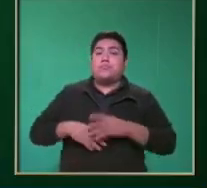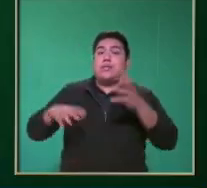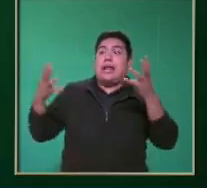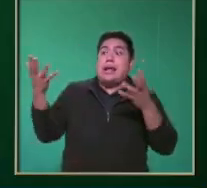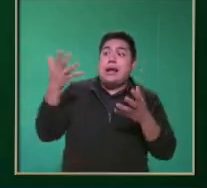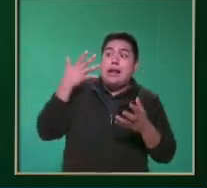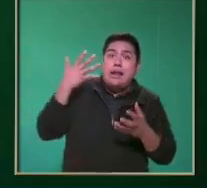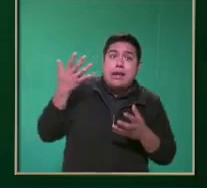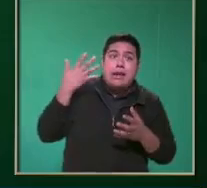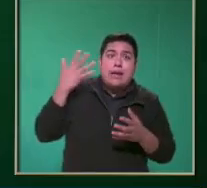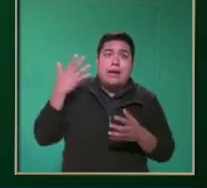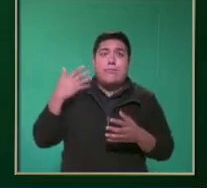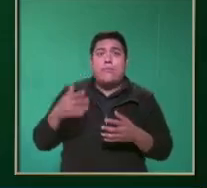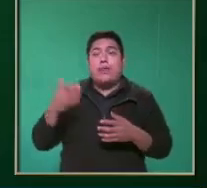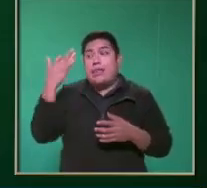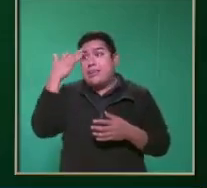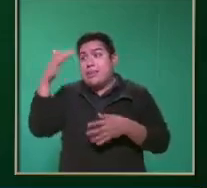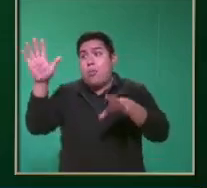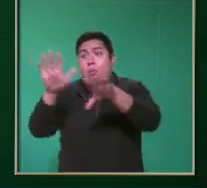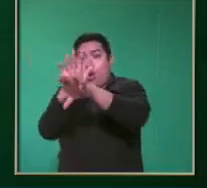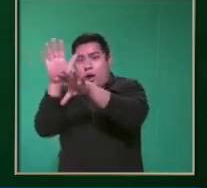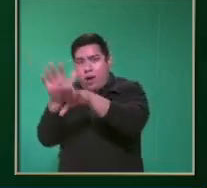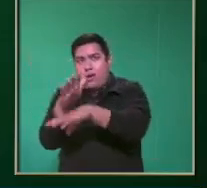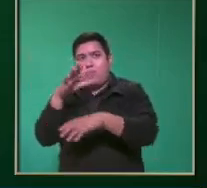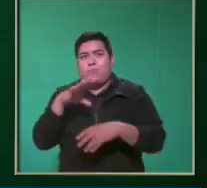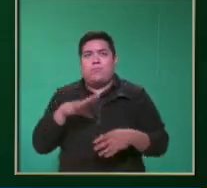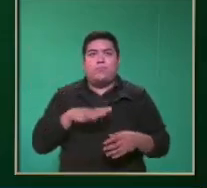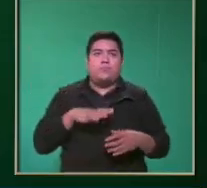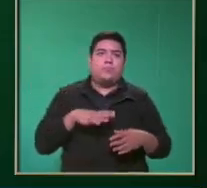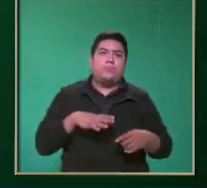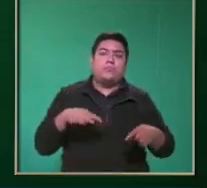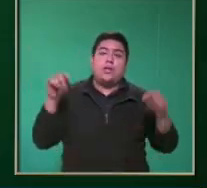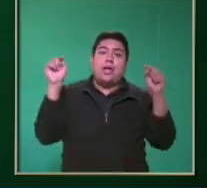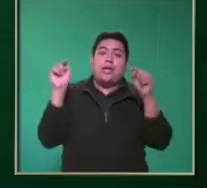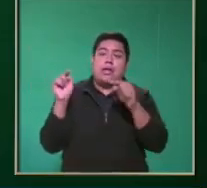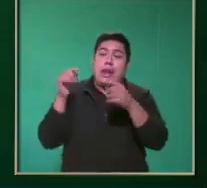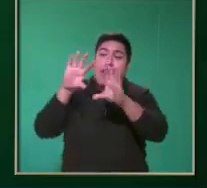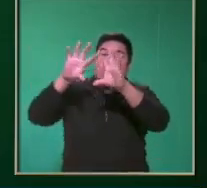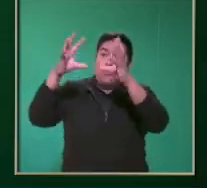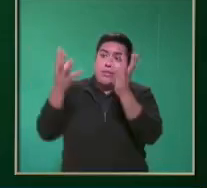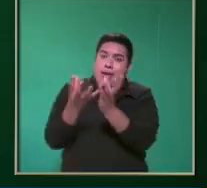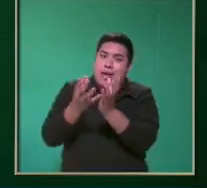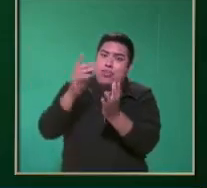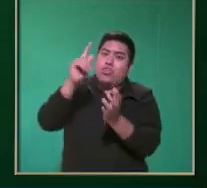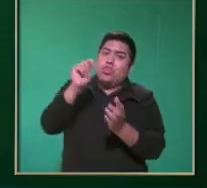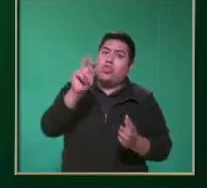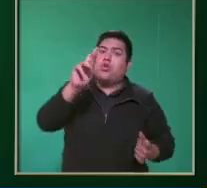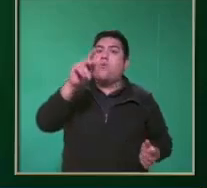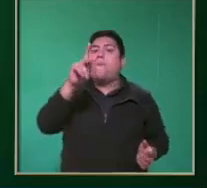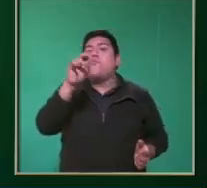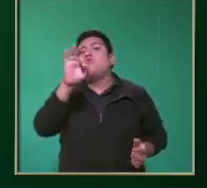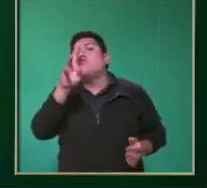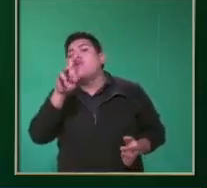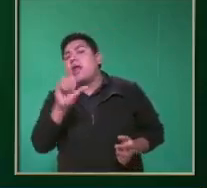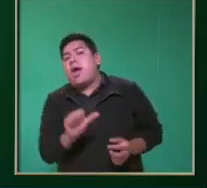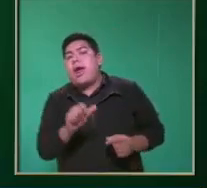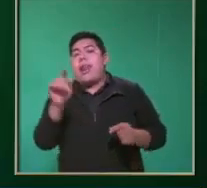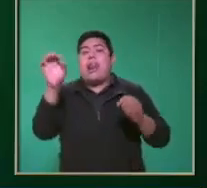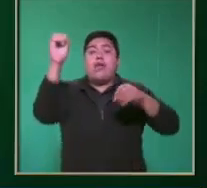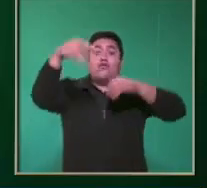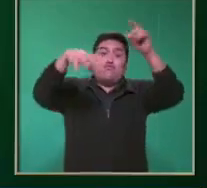clima, del estado del tiempo, y veíamos que es aquí, en la troposfera, donde se dan las tormentas